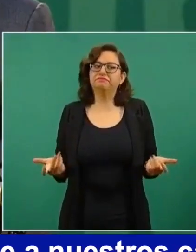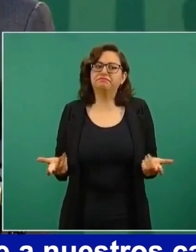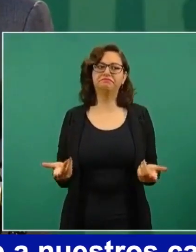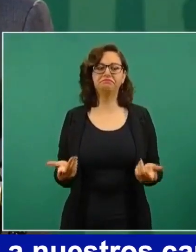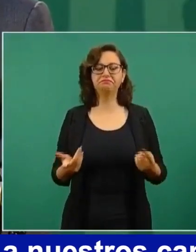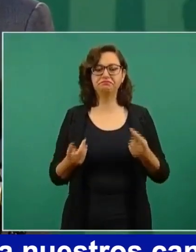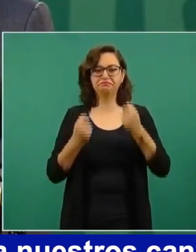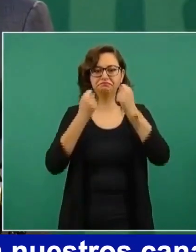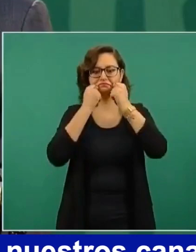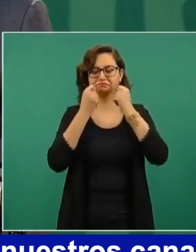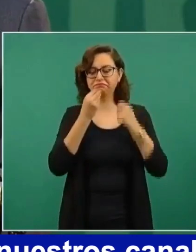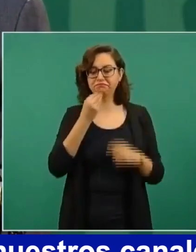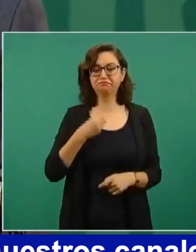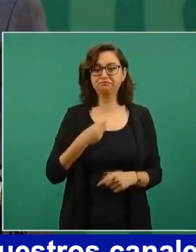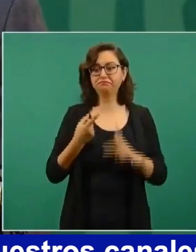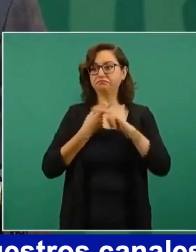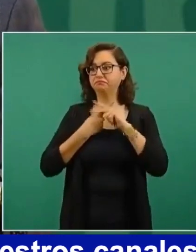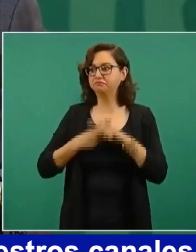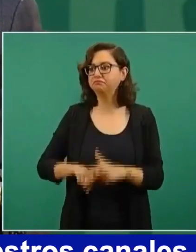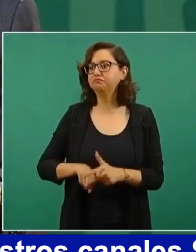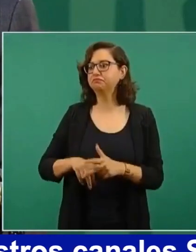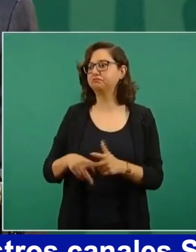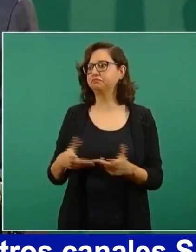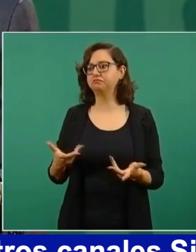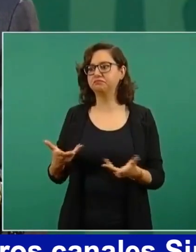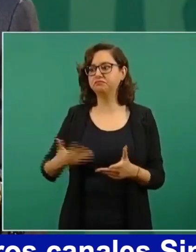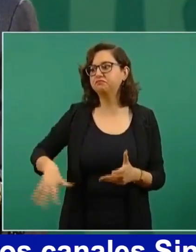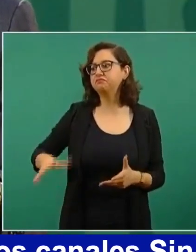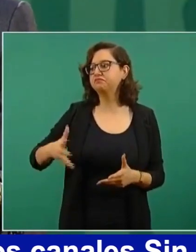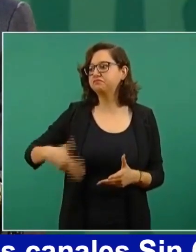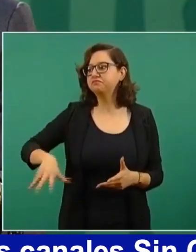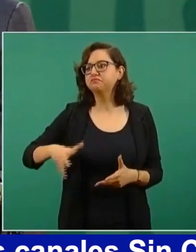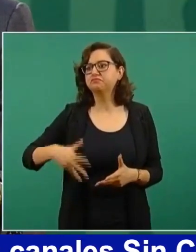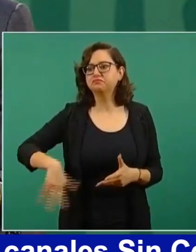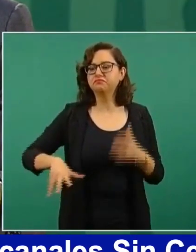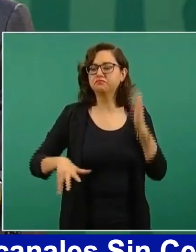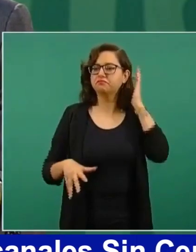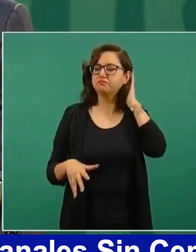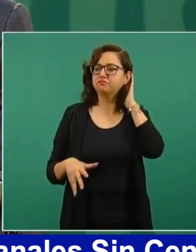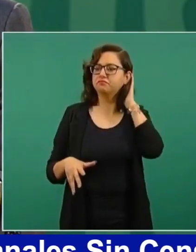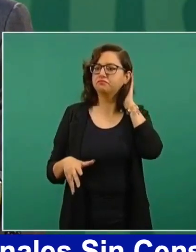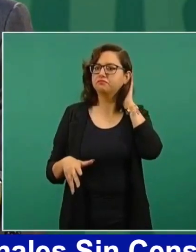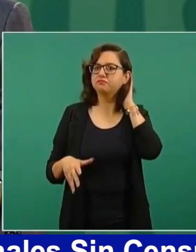de la política neoliberal que empieza a crecer la economía informal,